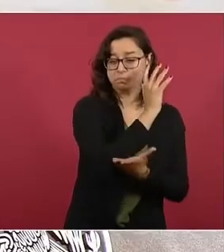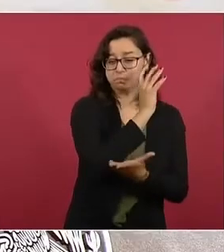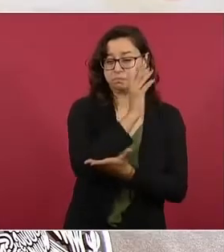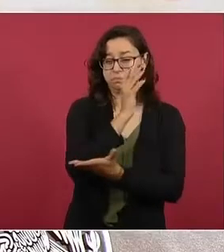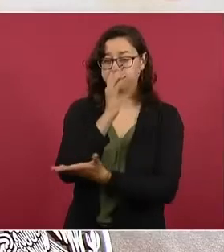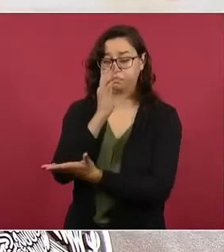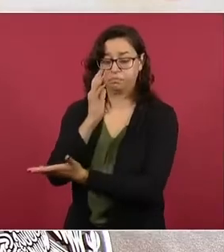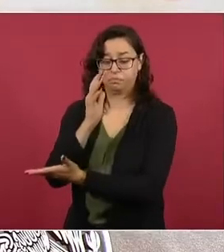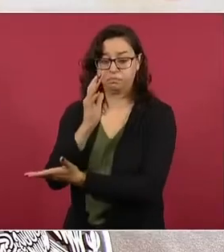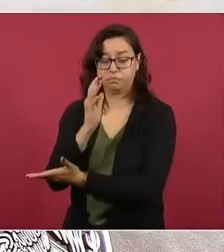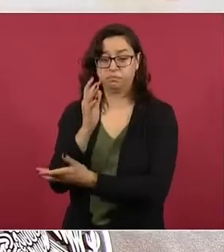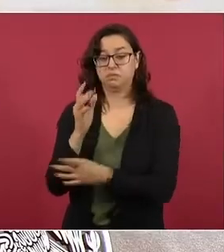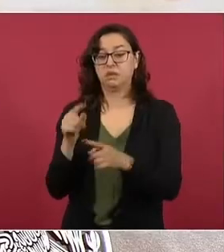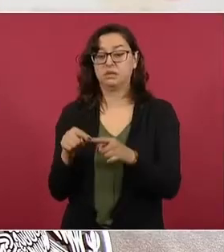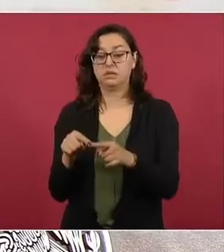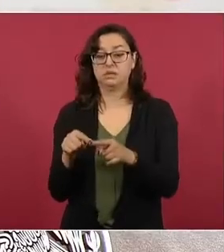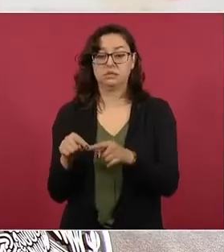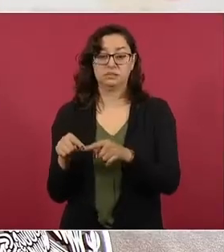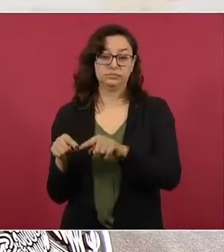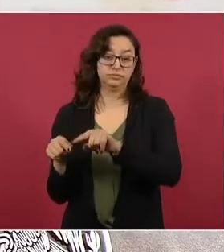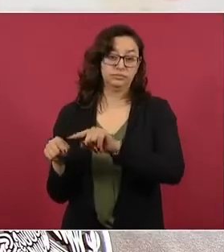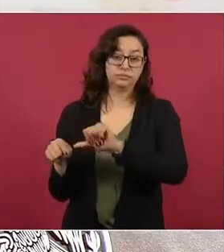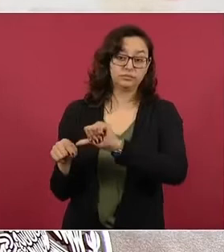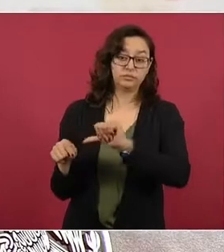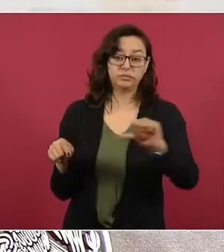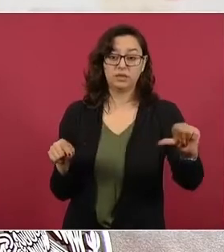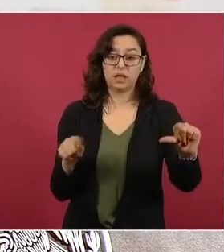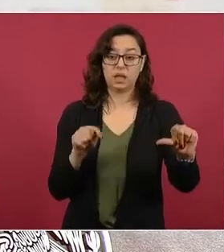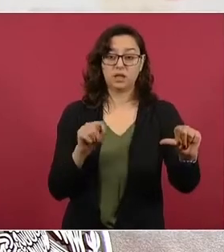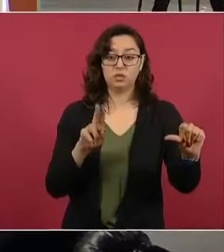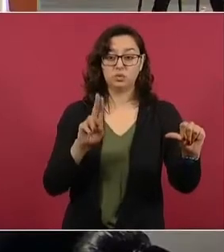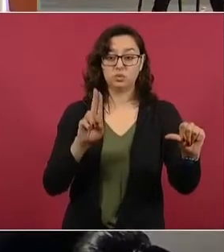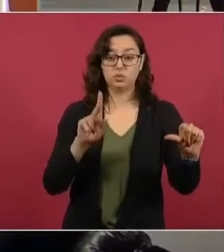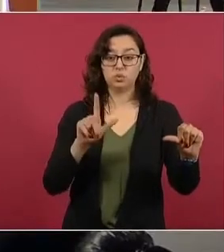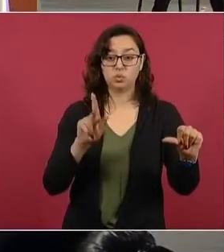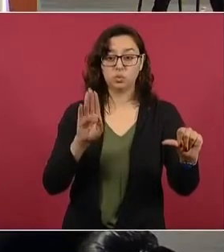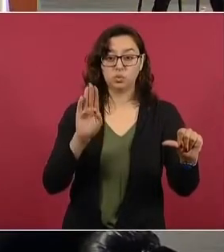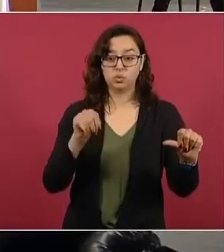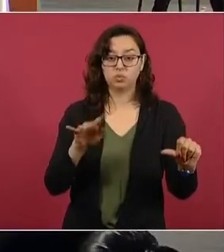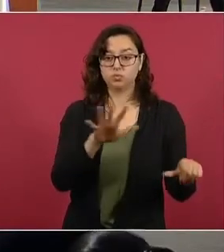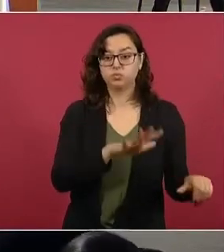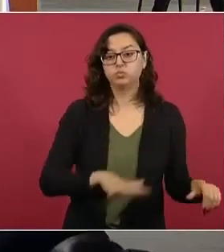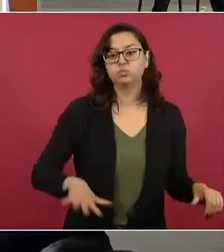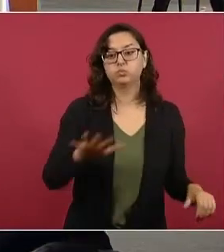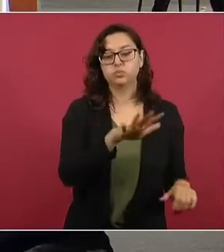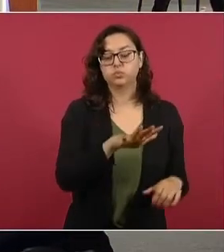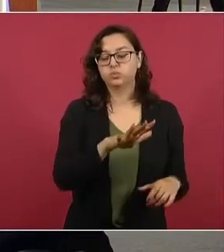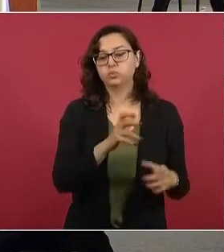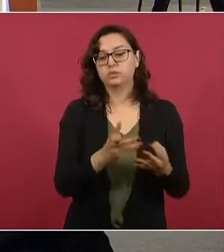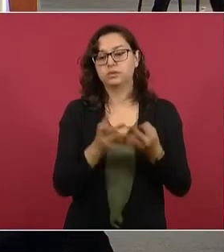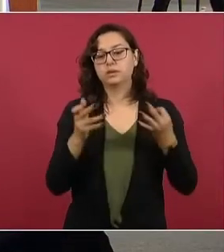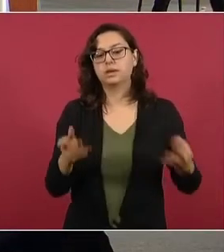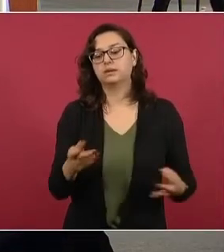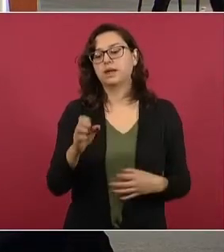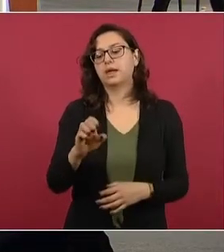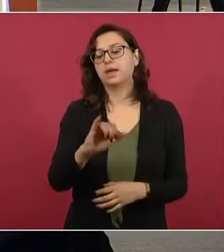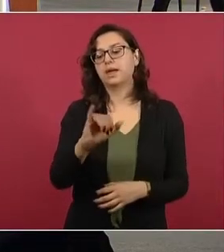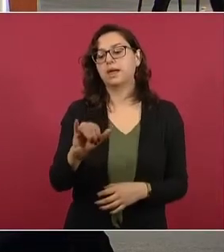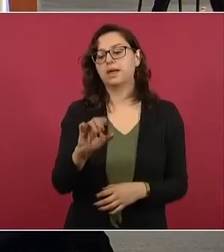Calica hacia Tulum, está este ejido, y viven